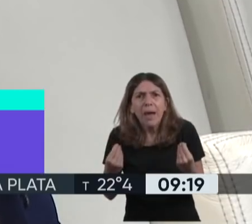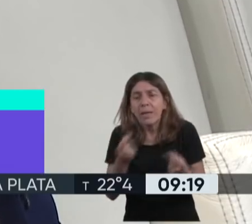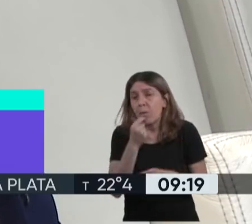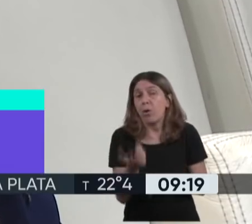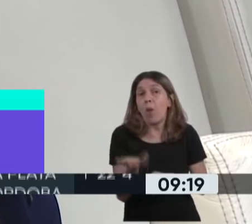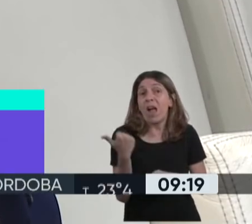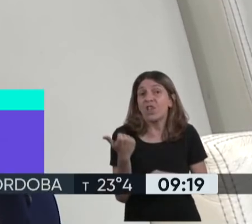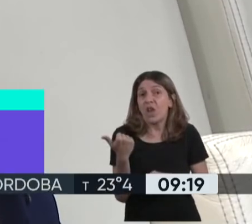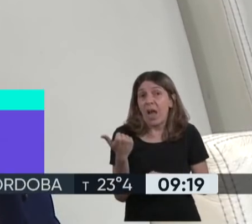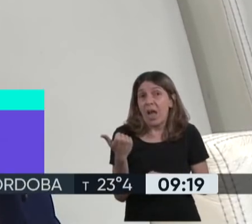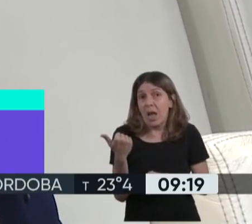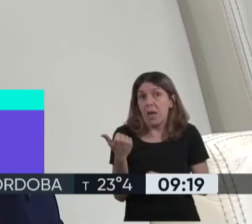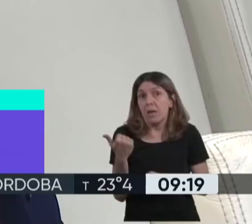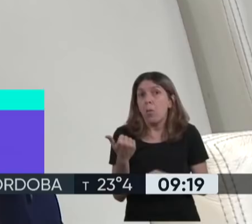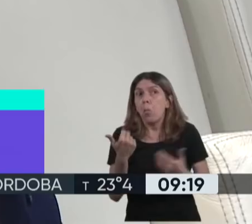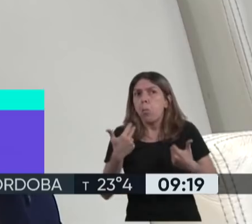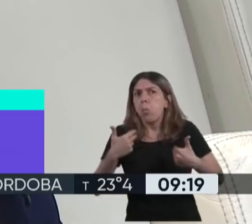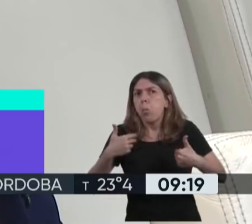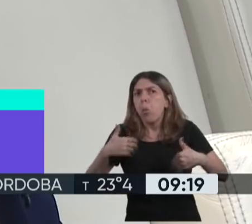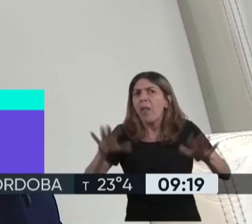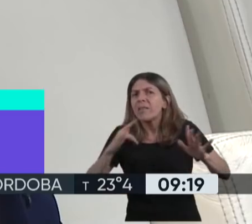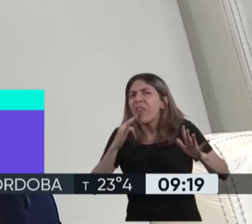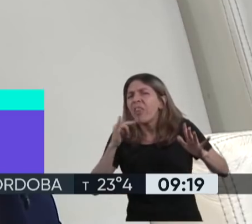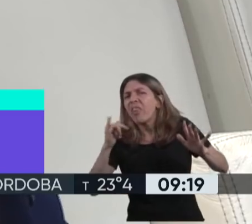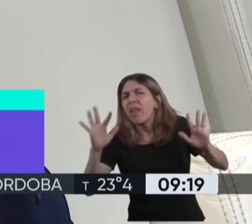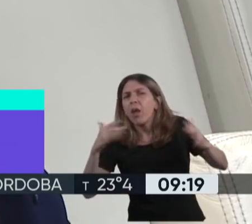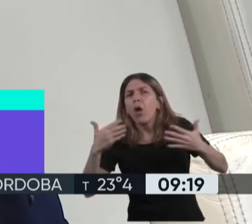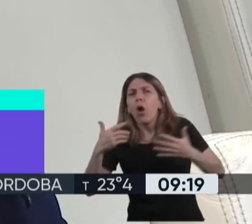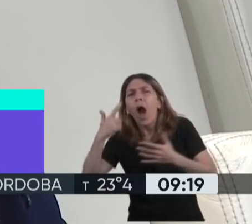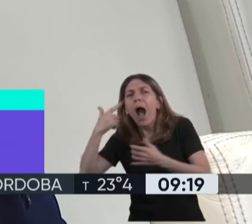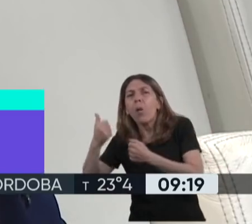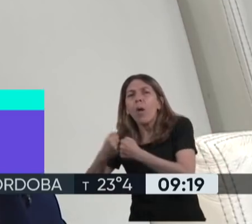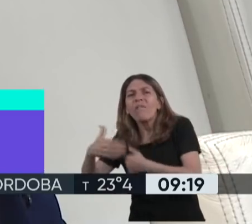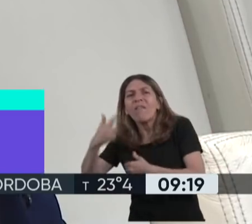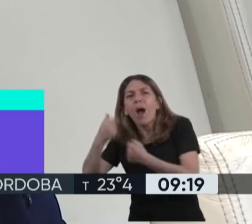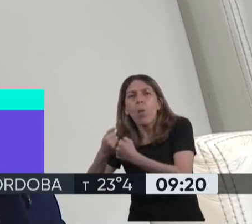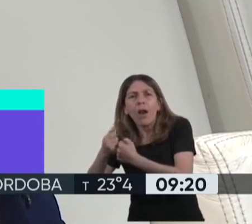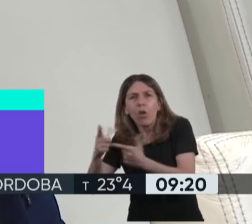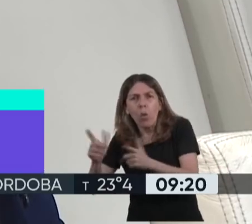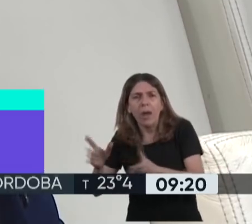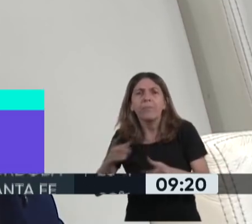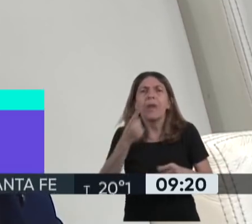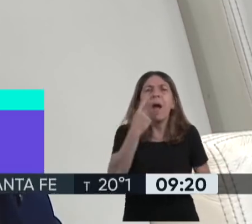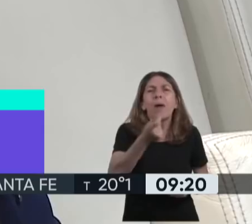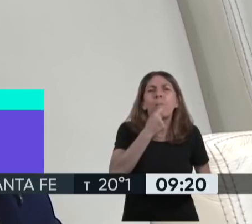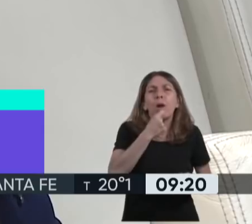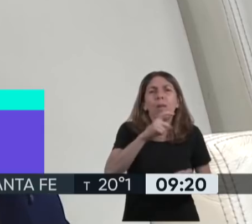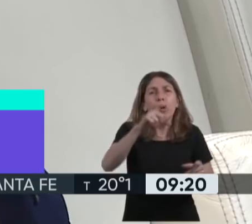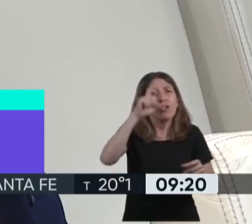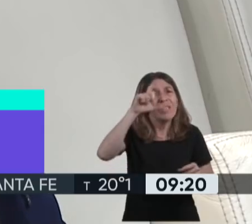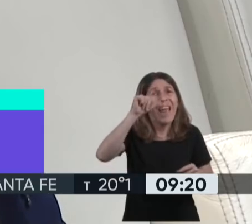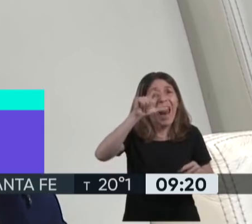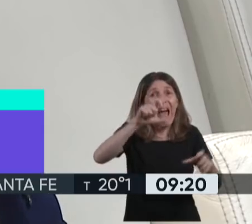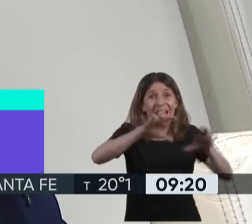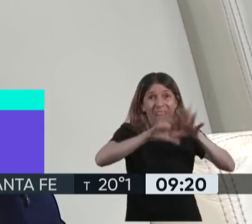ayer sobrevoló la posibilidad de que no haya acuerdo. Y por último, si no mete ruido una reunión de la CELAC en Buenos